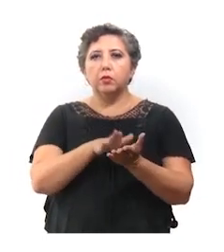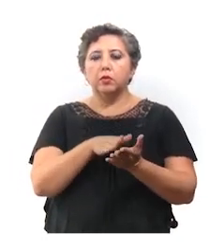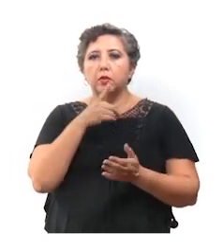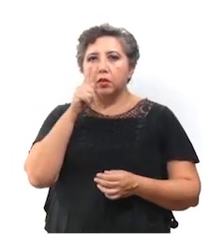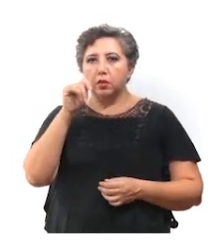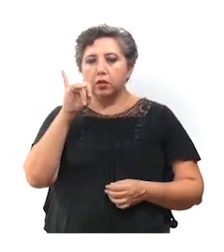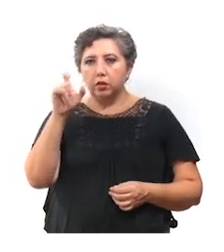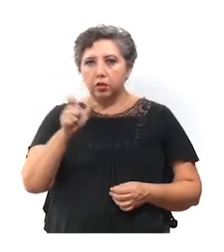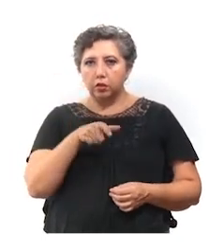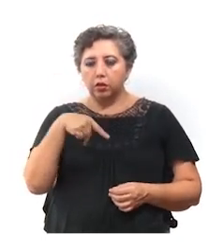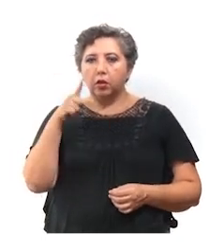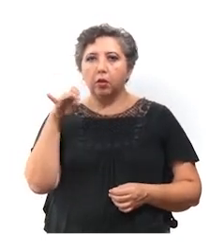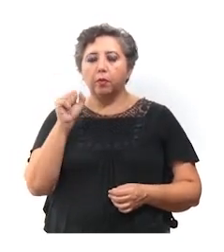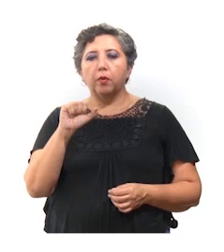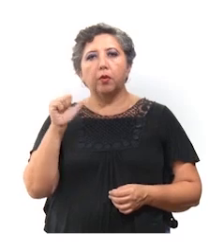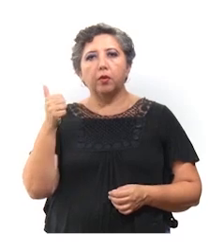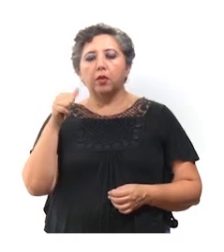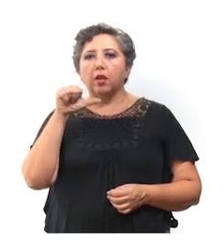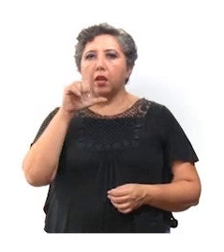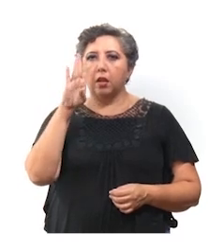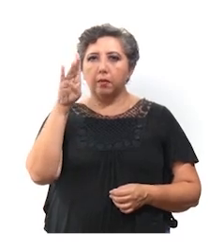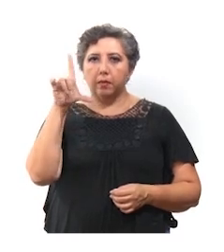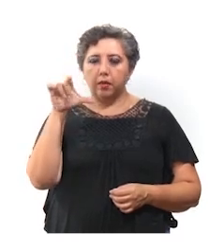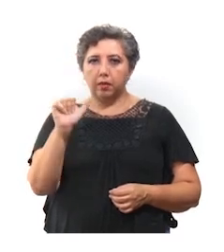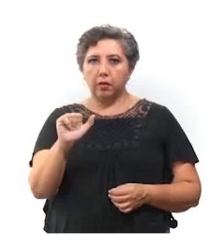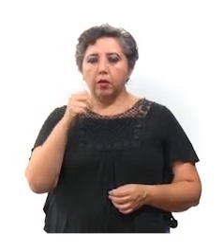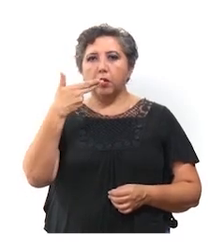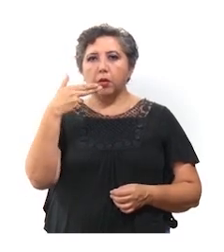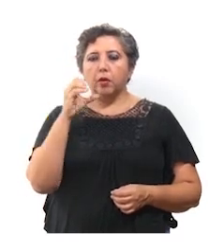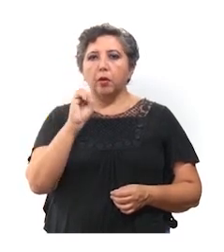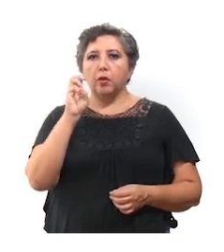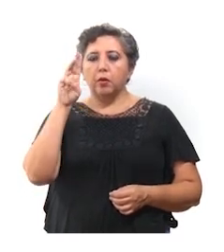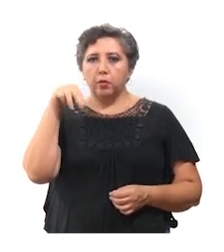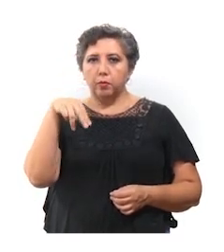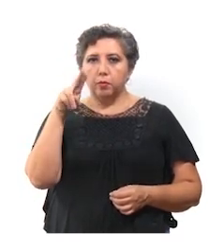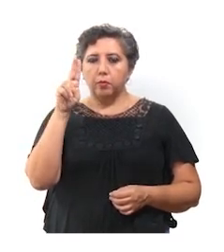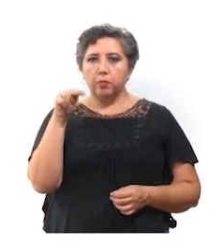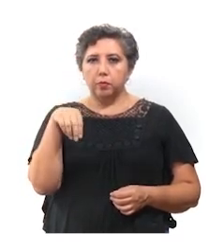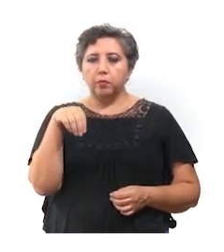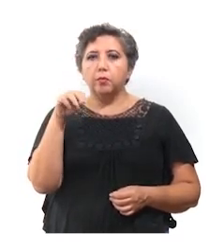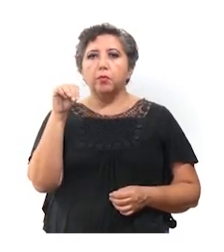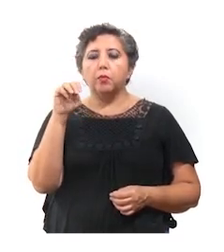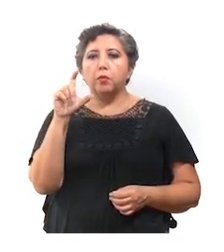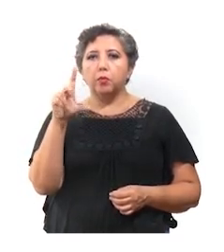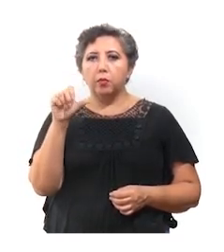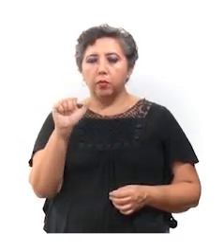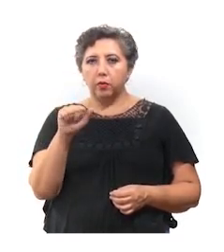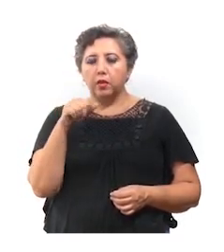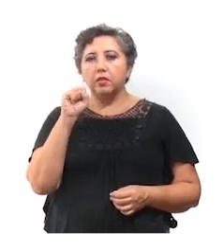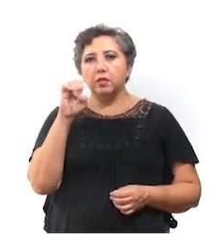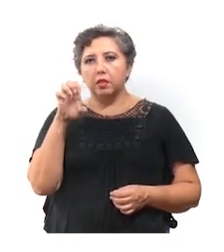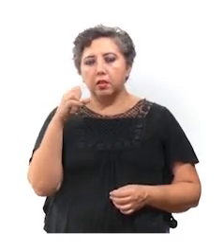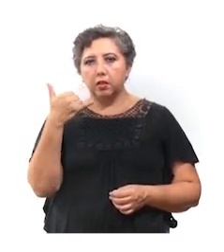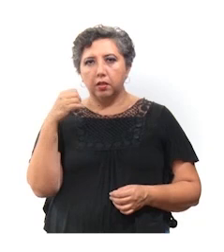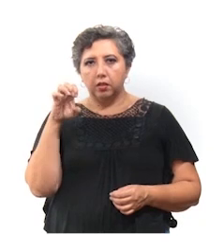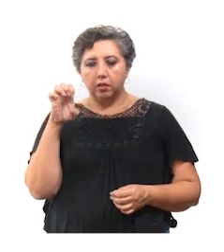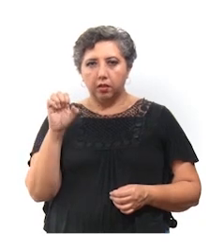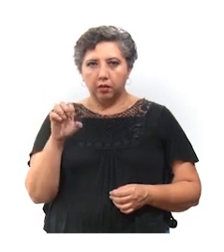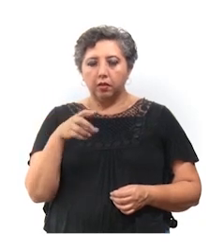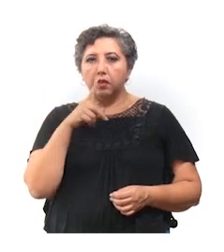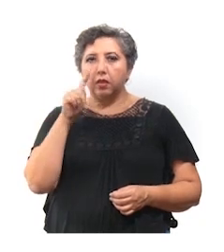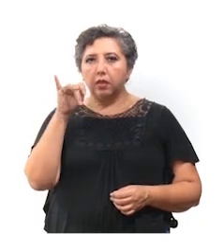y Tixcocop, y 1 en Abalá, Tzilán González, Jomún, Mocochá, Muna, Zacalum, Sellé, Tecó,